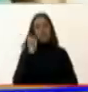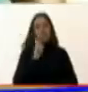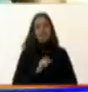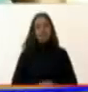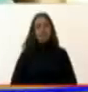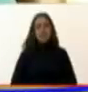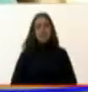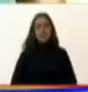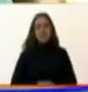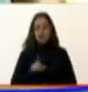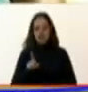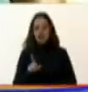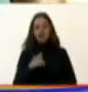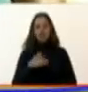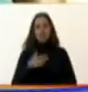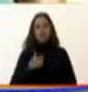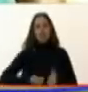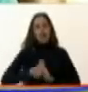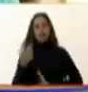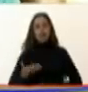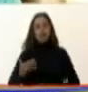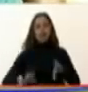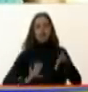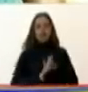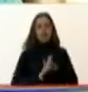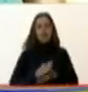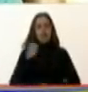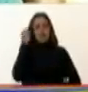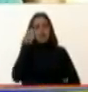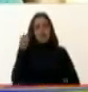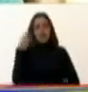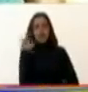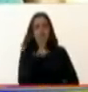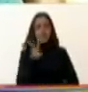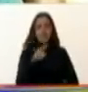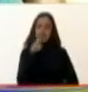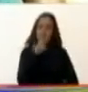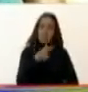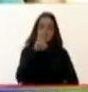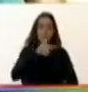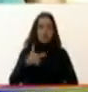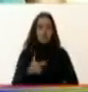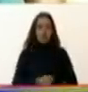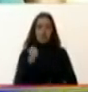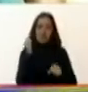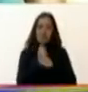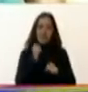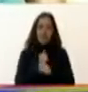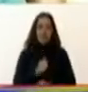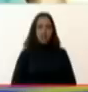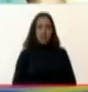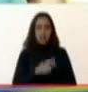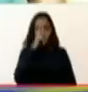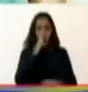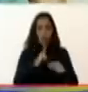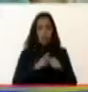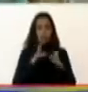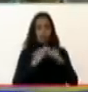que opina el pueblo de Venezuela sobre nuestra patria. Y lo que opina la gente decente, honesta del